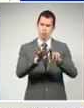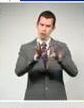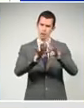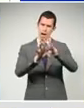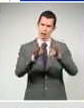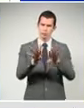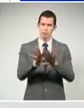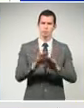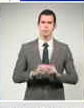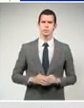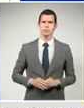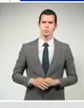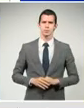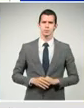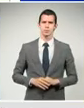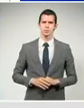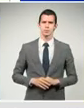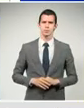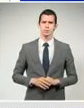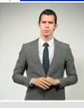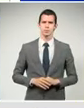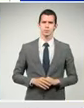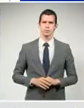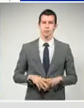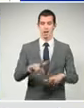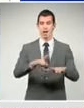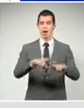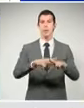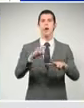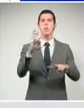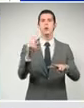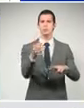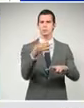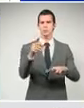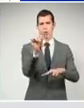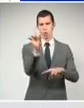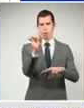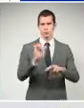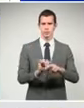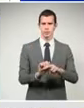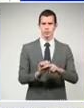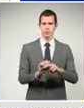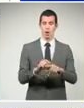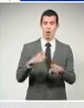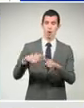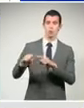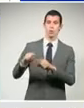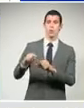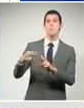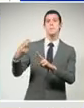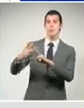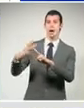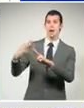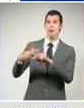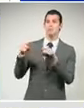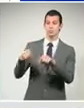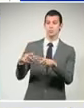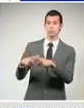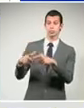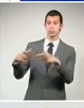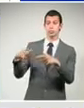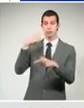días, 11 de la provincia de La Habana y el municipio de Bayamo, que también pasó a